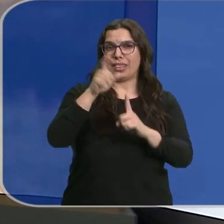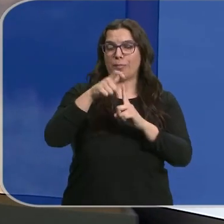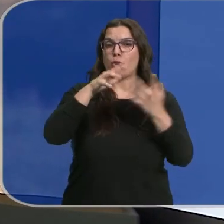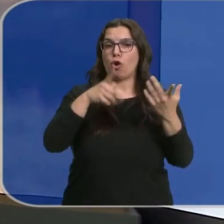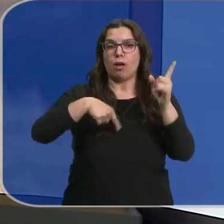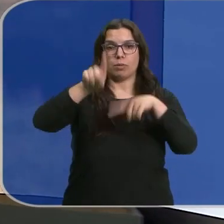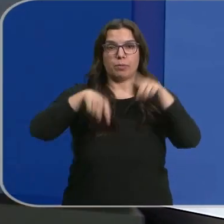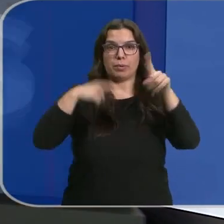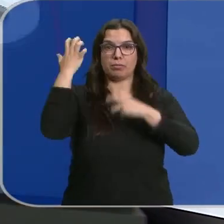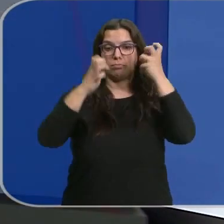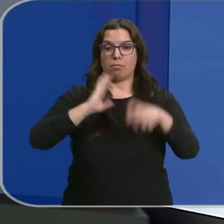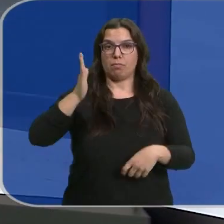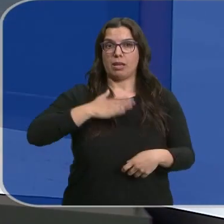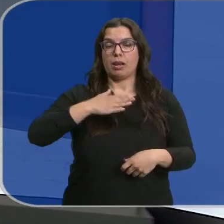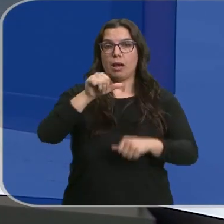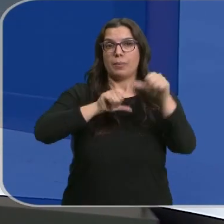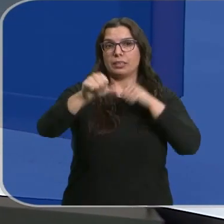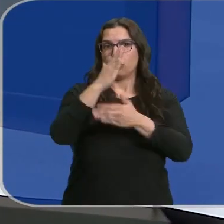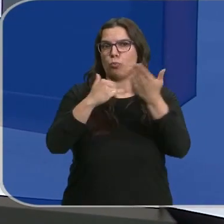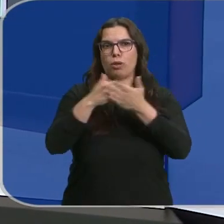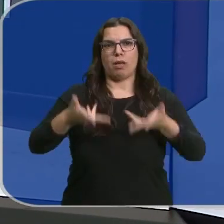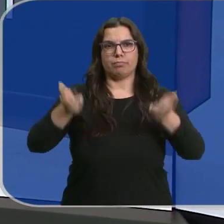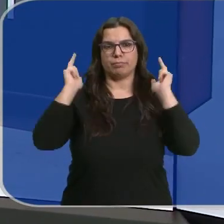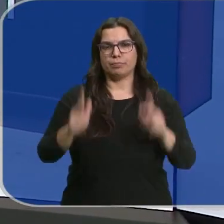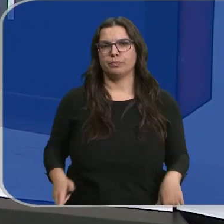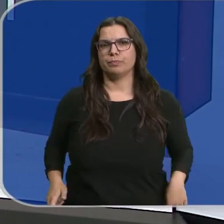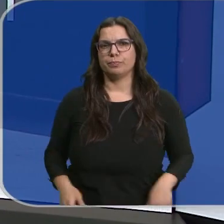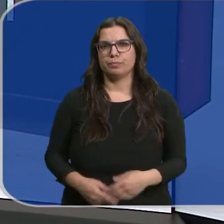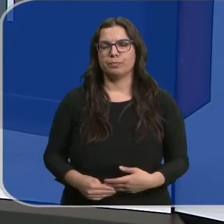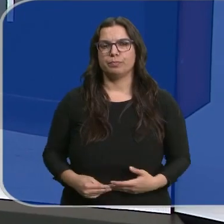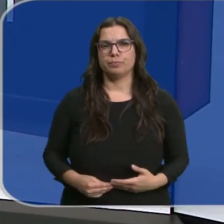podrá circular a partir de mañana en toda la comunidad. Paco Gómez.